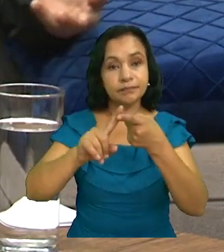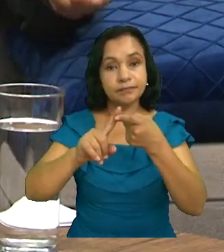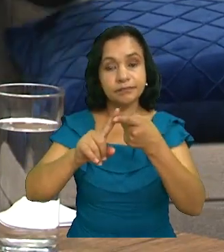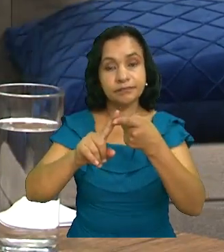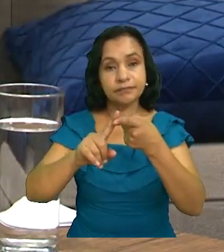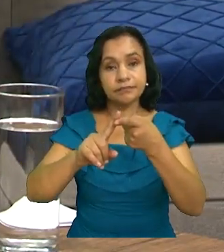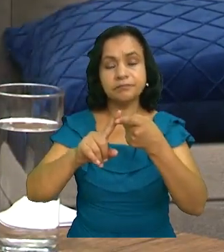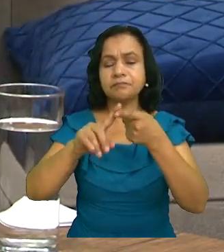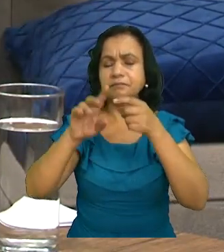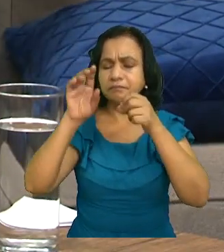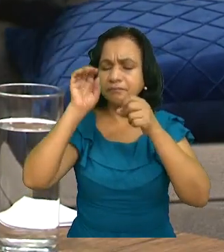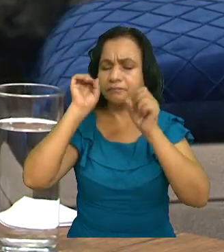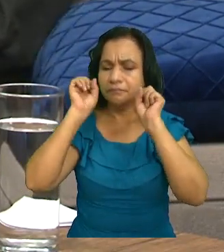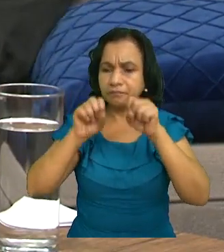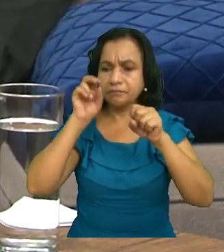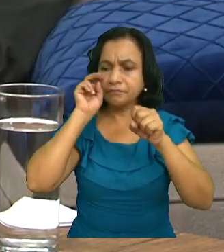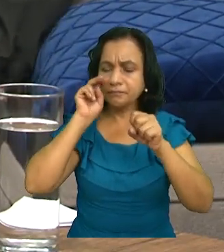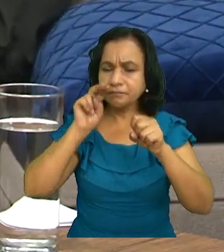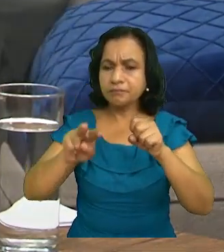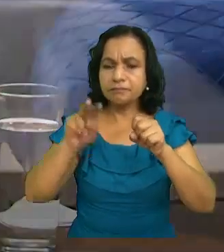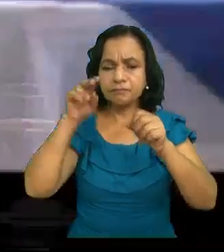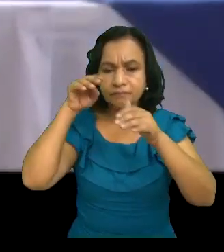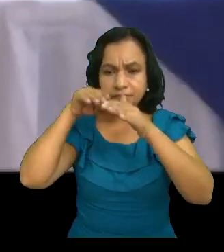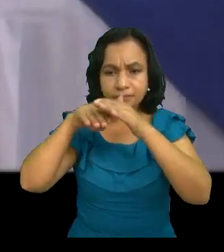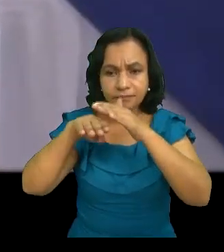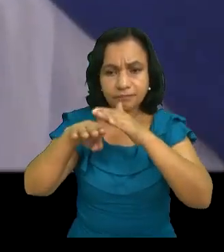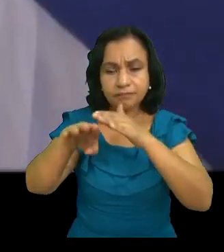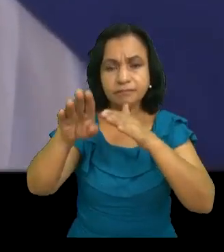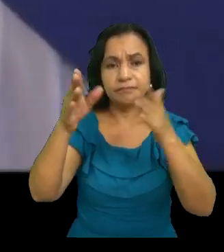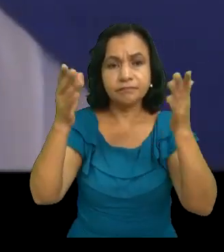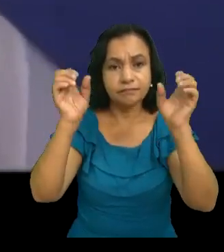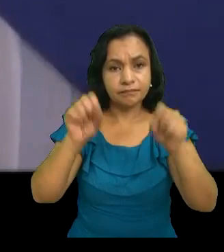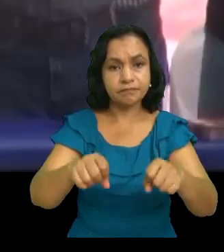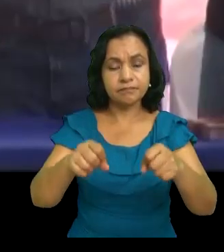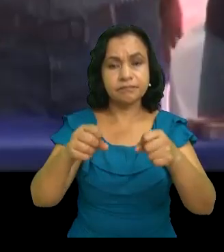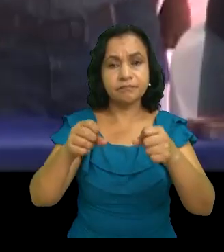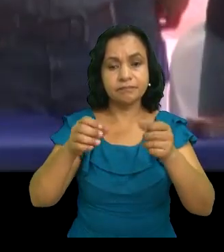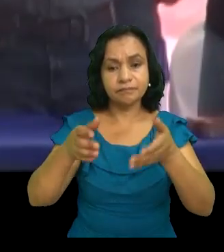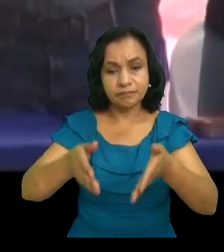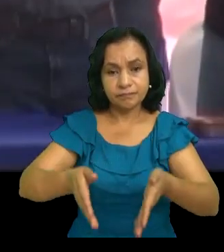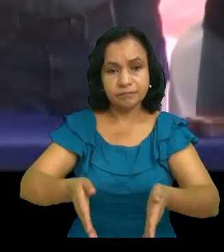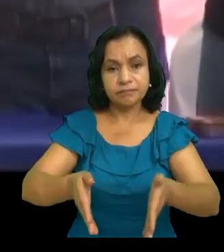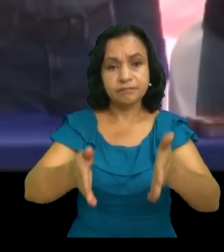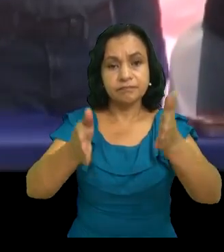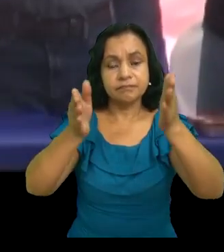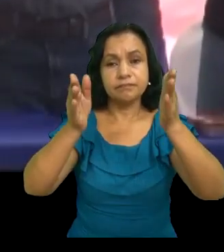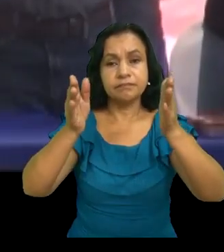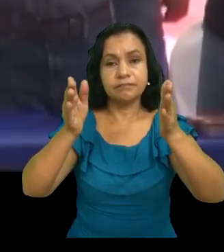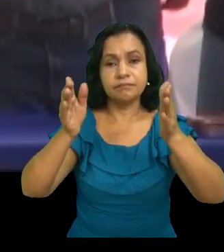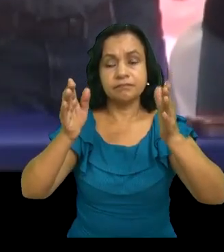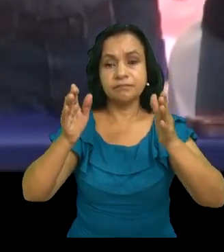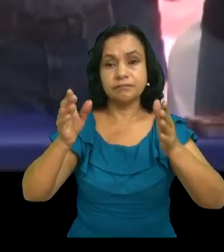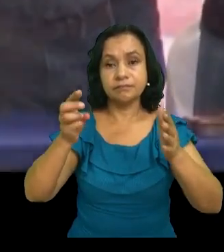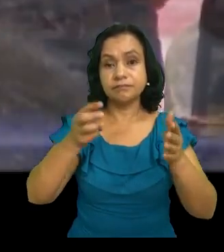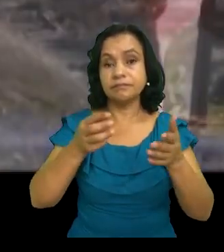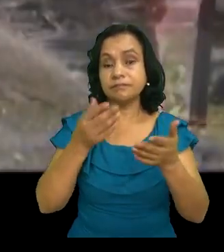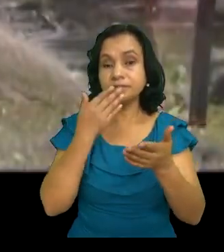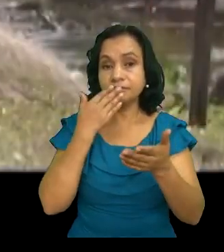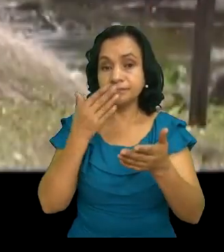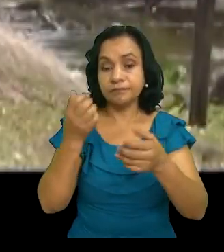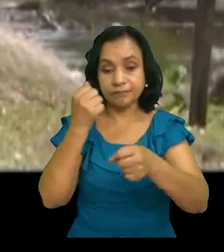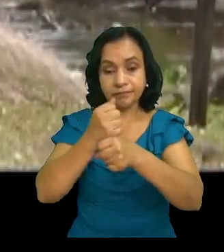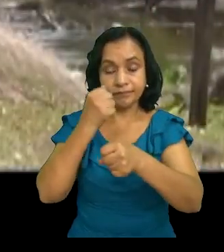son penetradas por esta vía moderna, ¿verdad?, con buenas obras